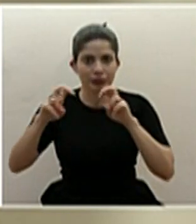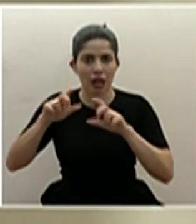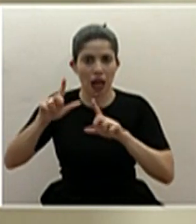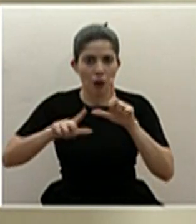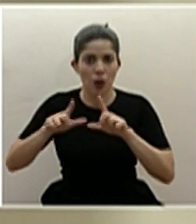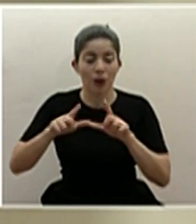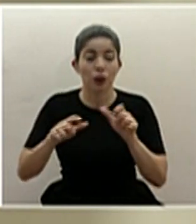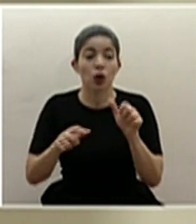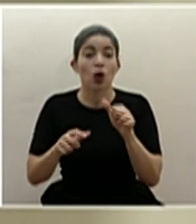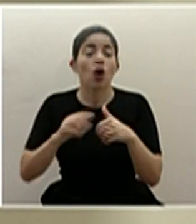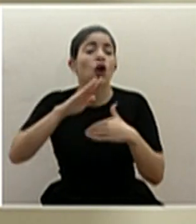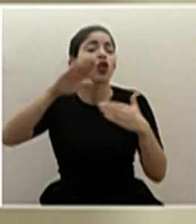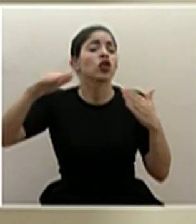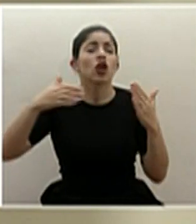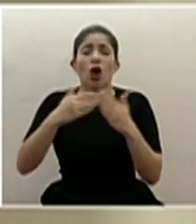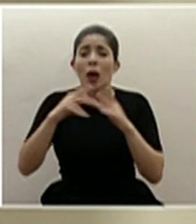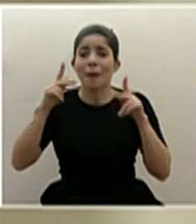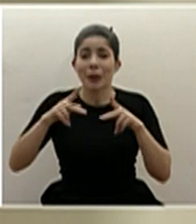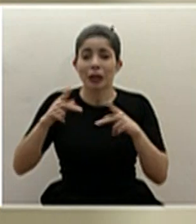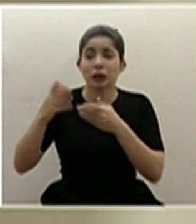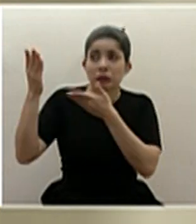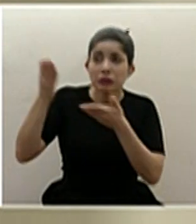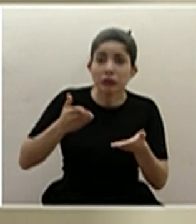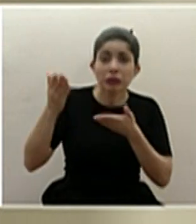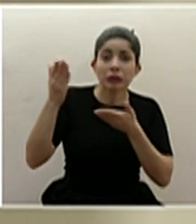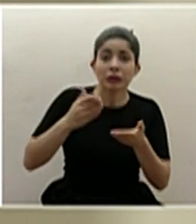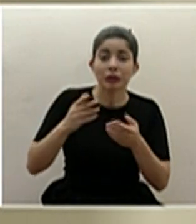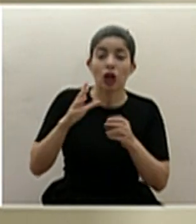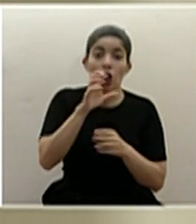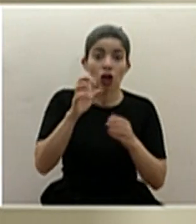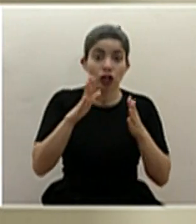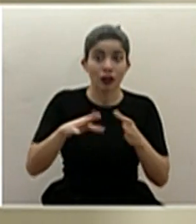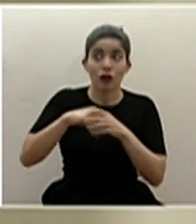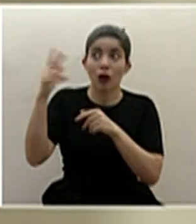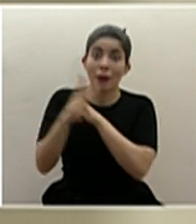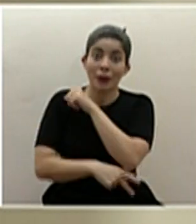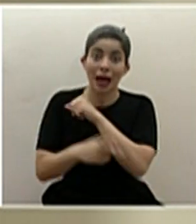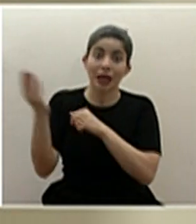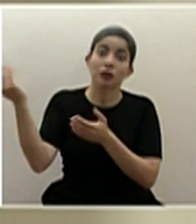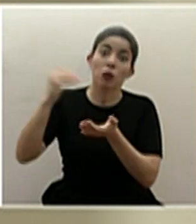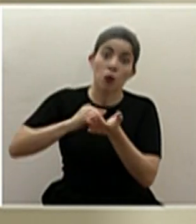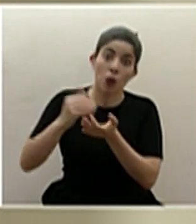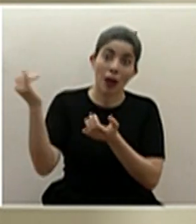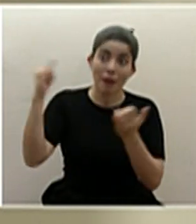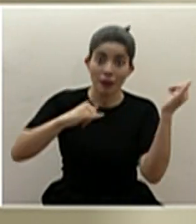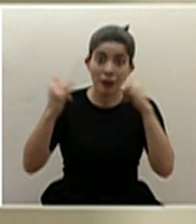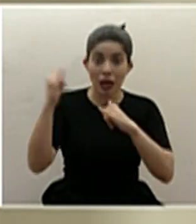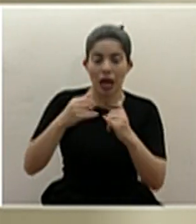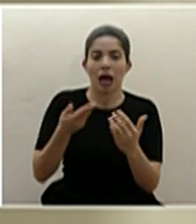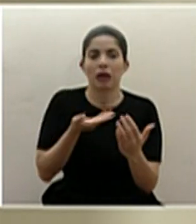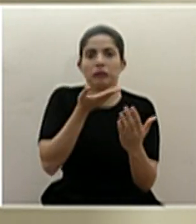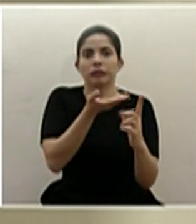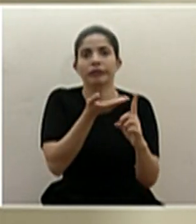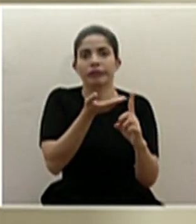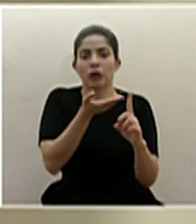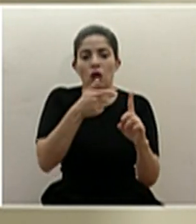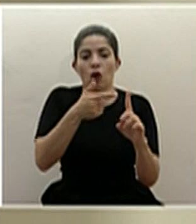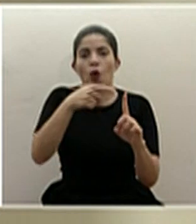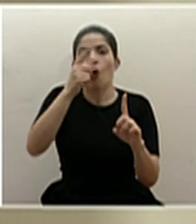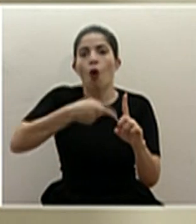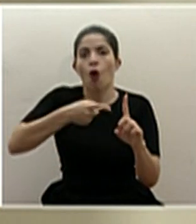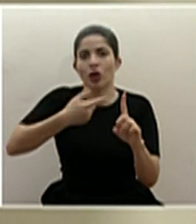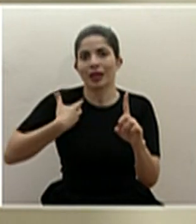los demás, todos los que están siendo recibidos de los repatriados, se les da una orden sanitaria y deben cumplir con